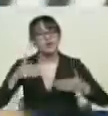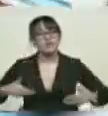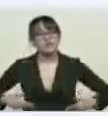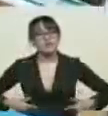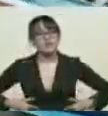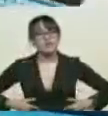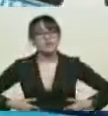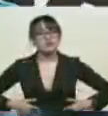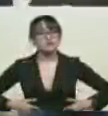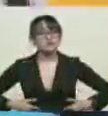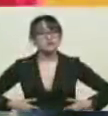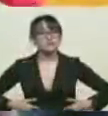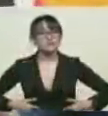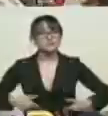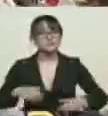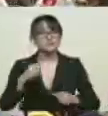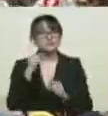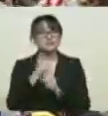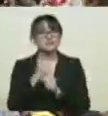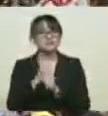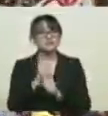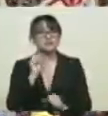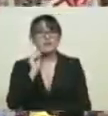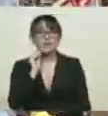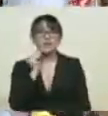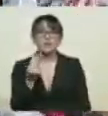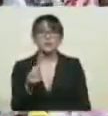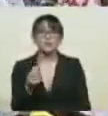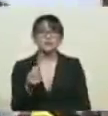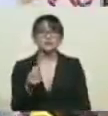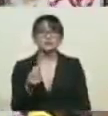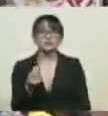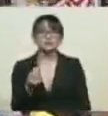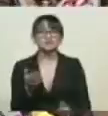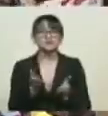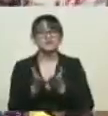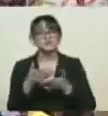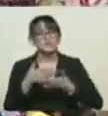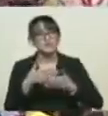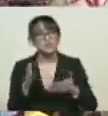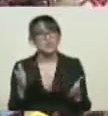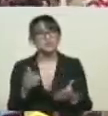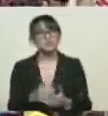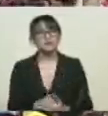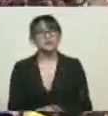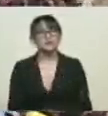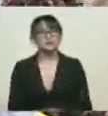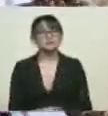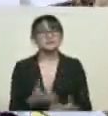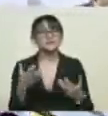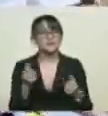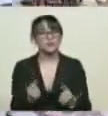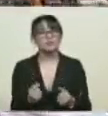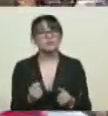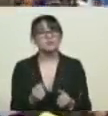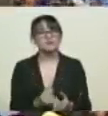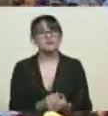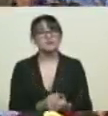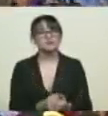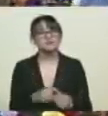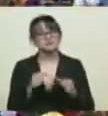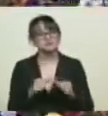ahí, en trabajar con la juventud, en los servicios públicos, en la seguridad, en